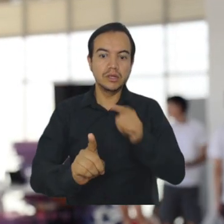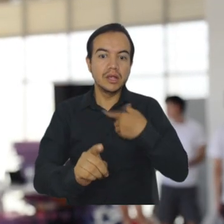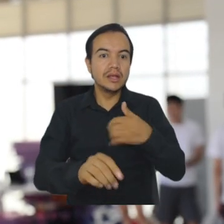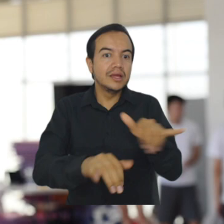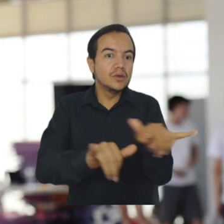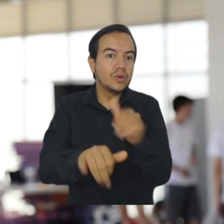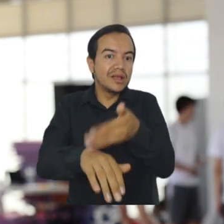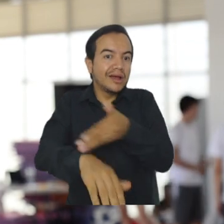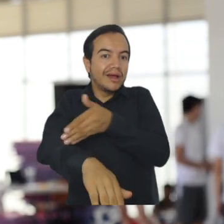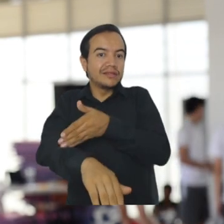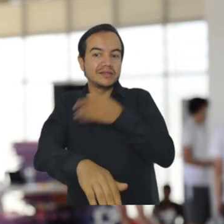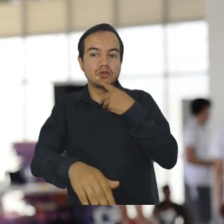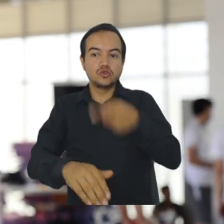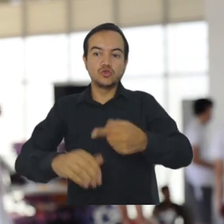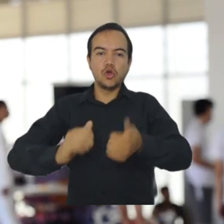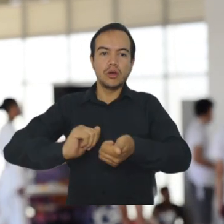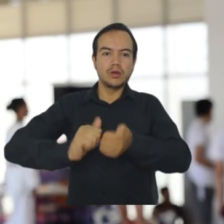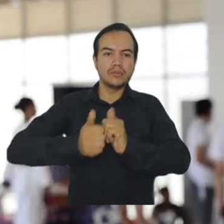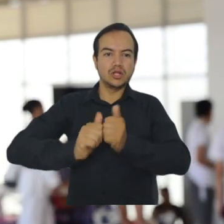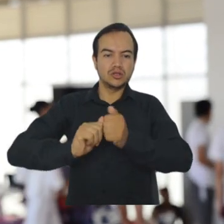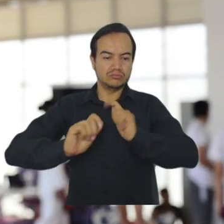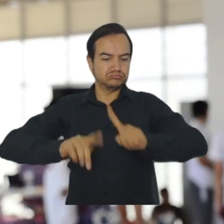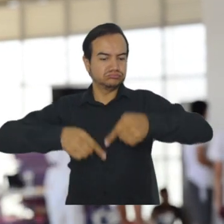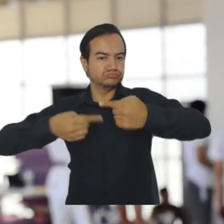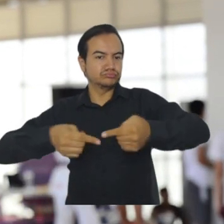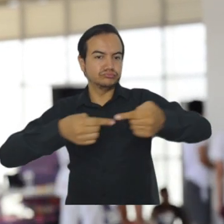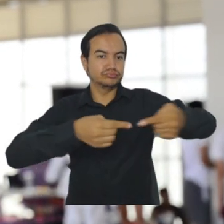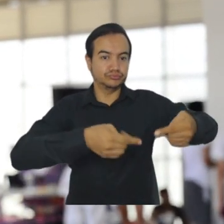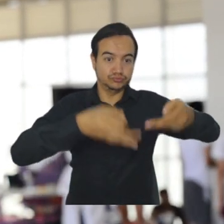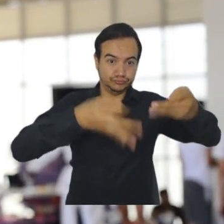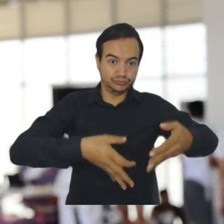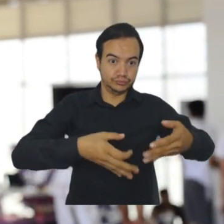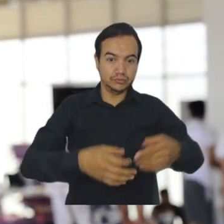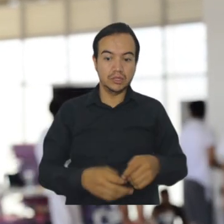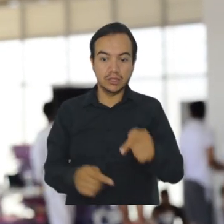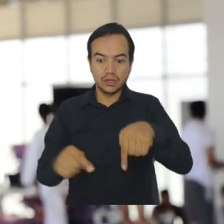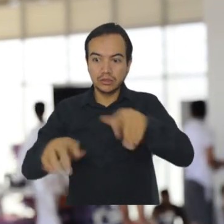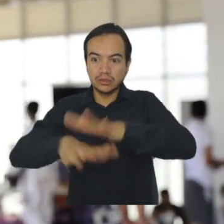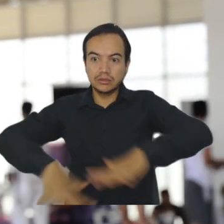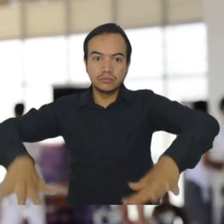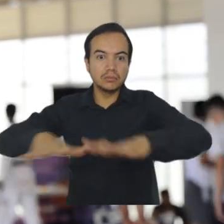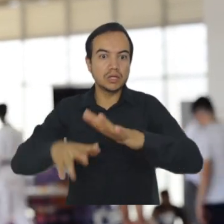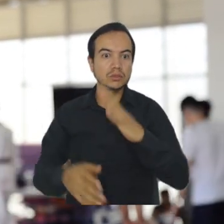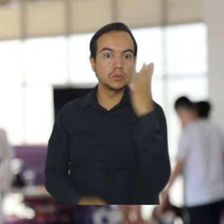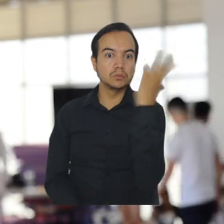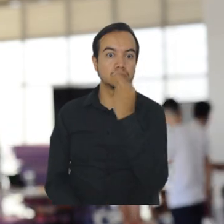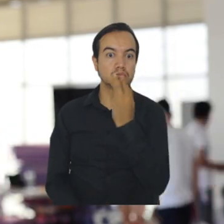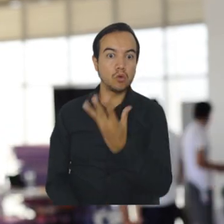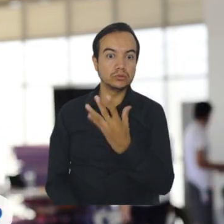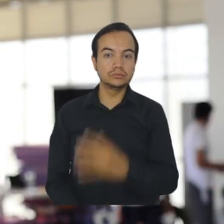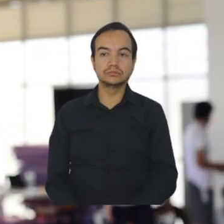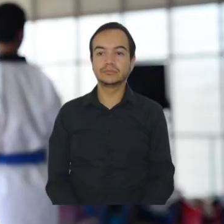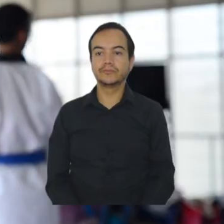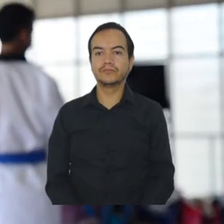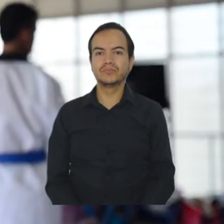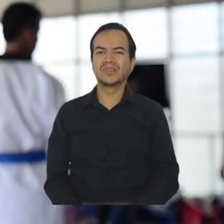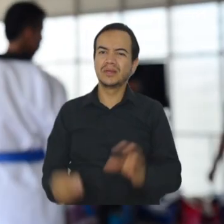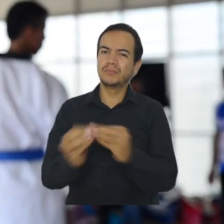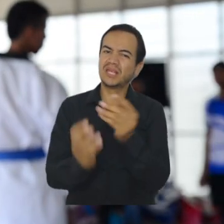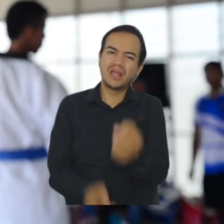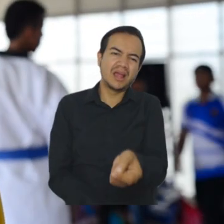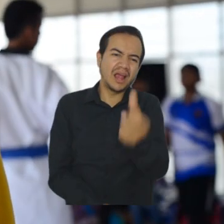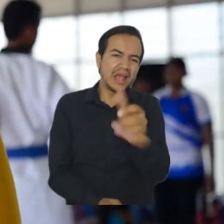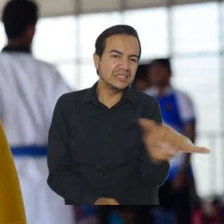que preámbulo para lo que son los Juegos Regionales. Y ahora que estoy visitando las instalaciones, que son muy bonitas, muy buenas. Se